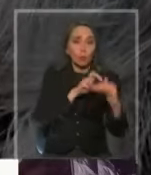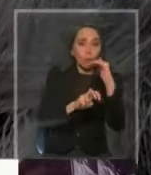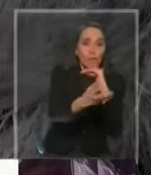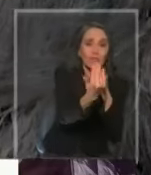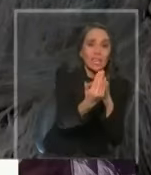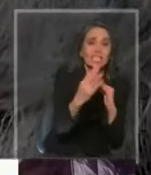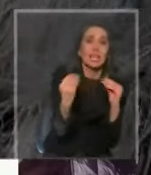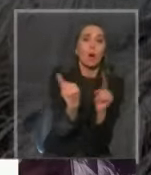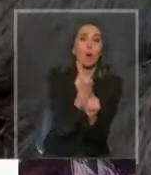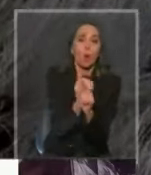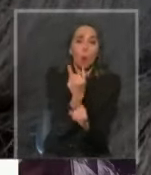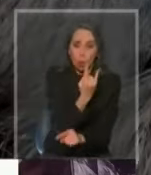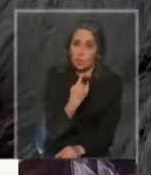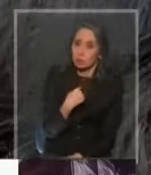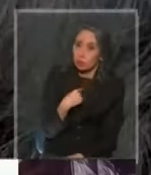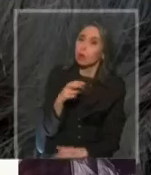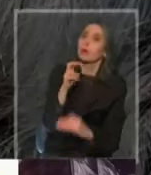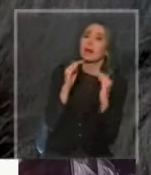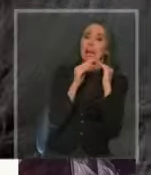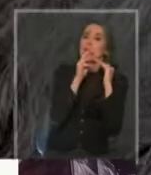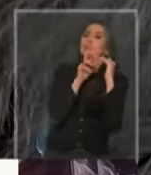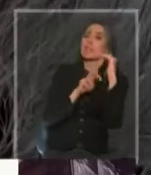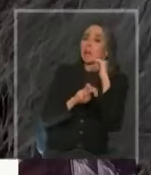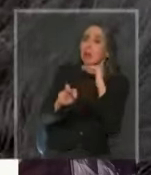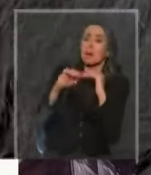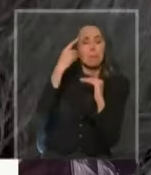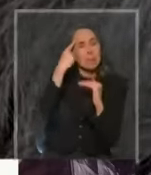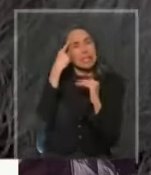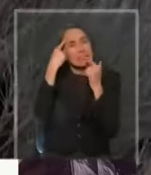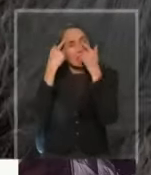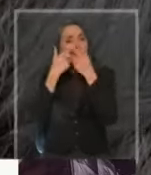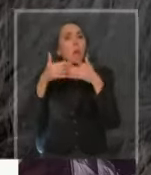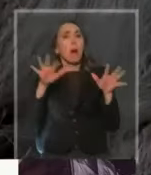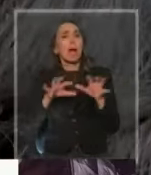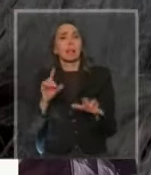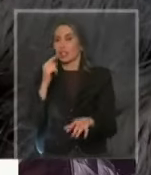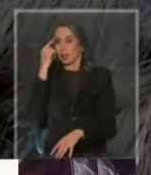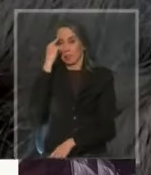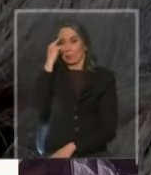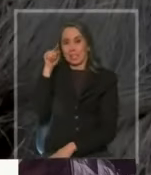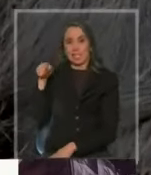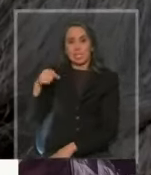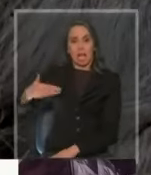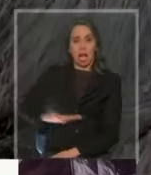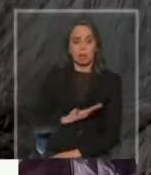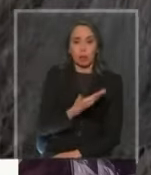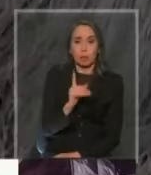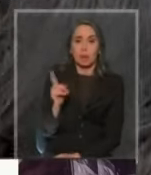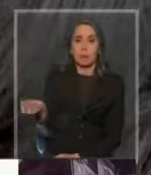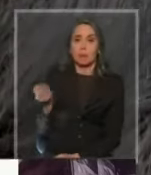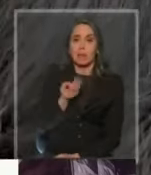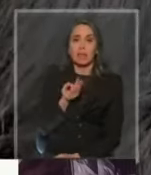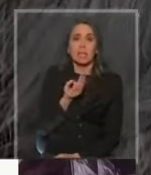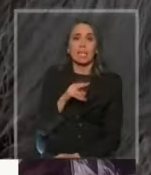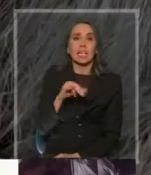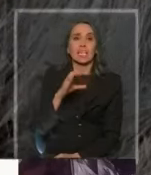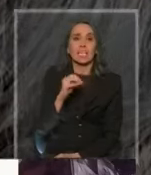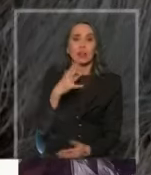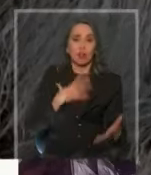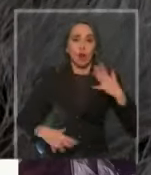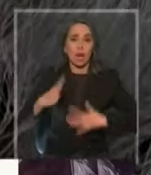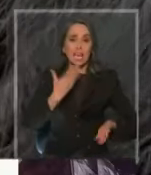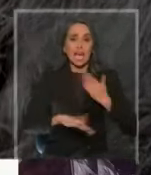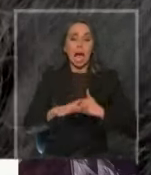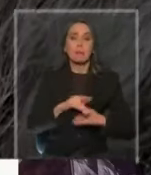urgente contigo. Yo salgo como si nada, pensando cualquier cosa menos esto. Y me dice, Nico, vístete, el Mauri está en